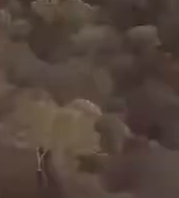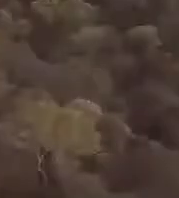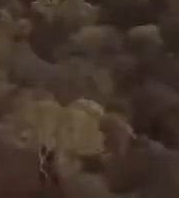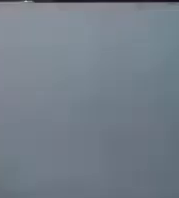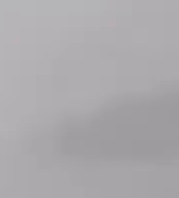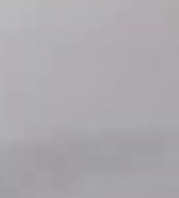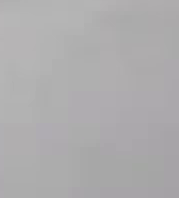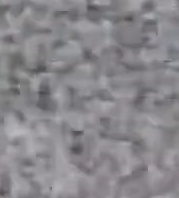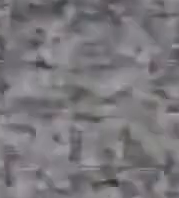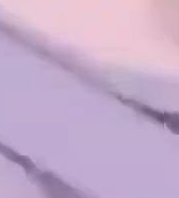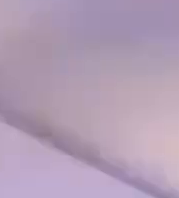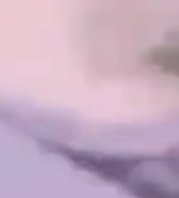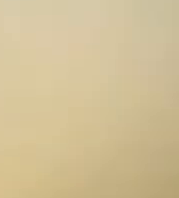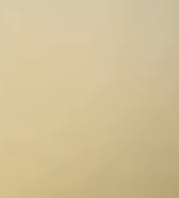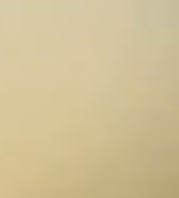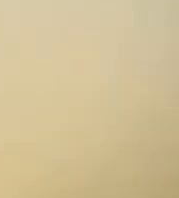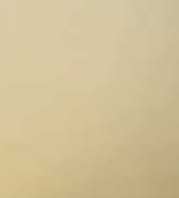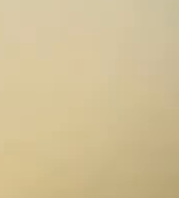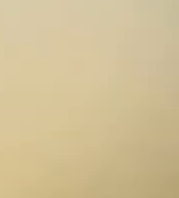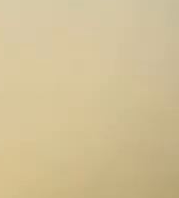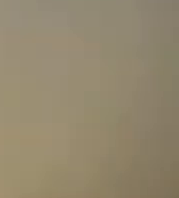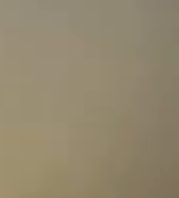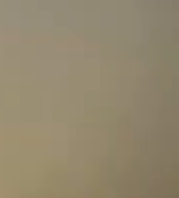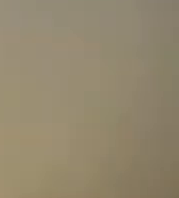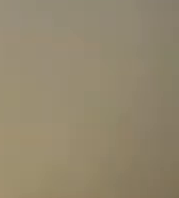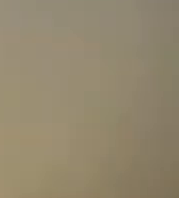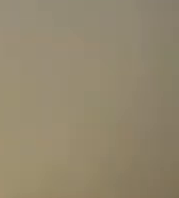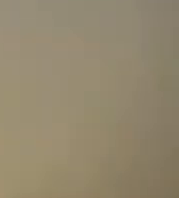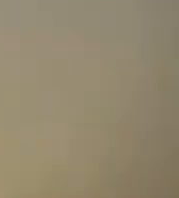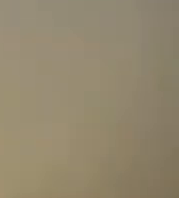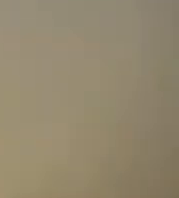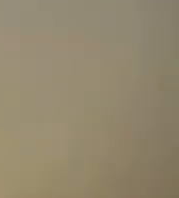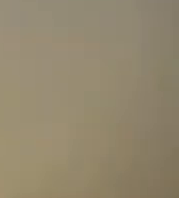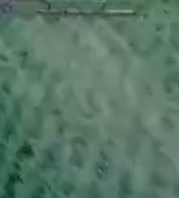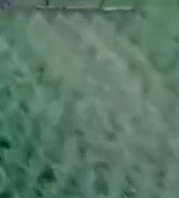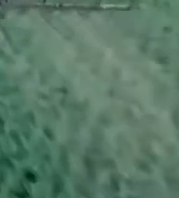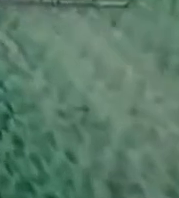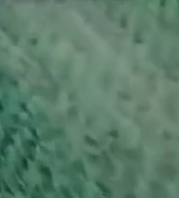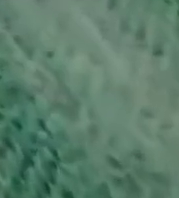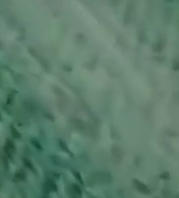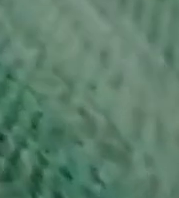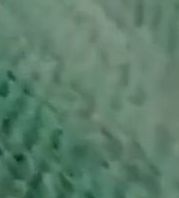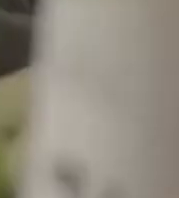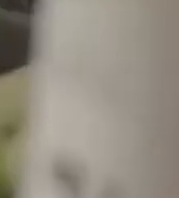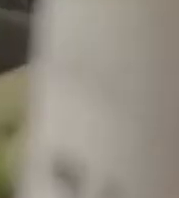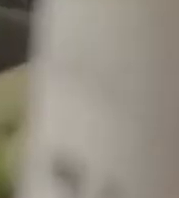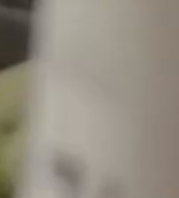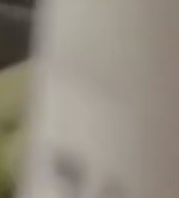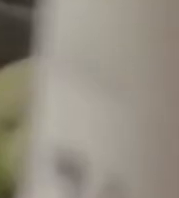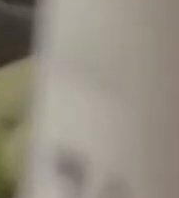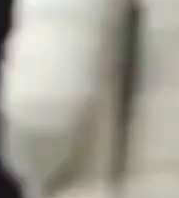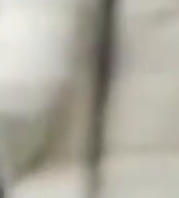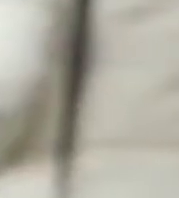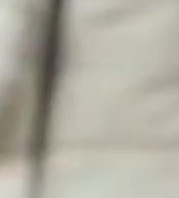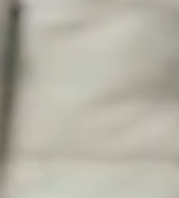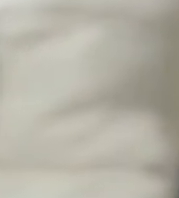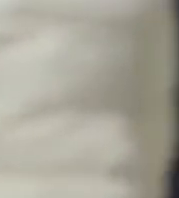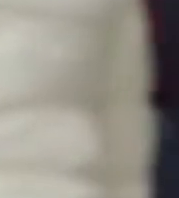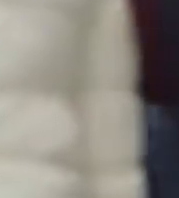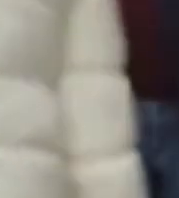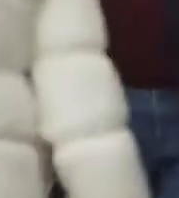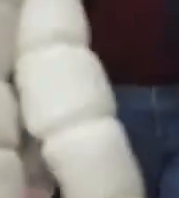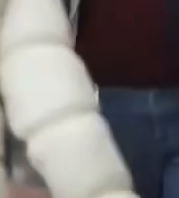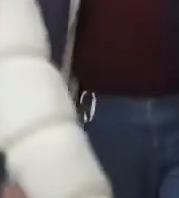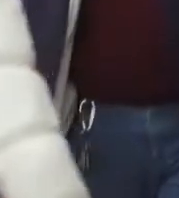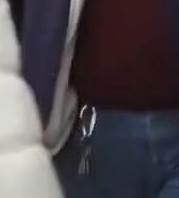La medicación excesiva, ambientes contaminados, alimentos procesados. Entonces todo